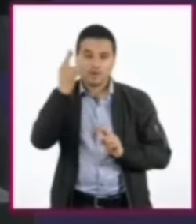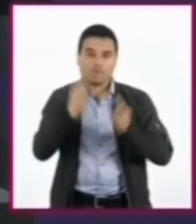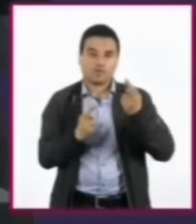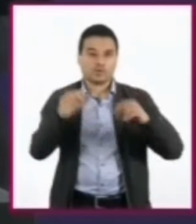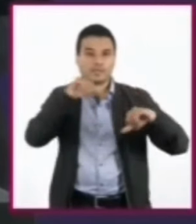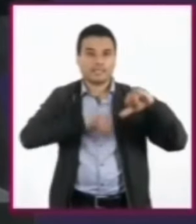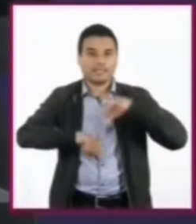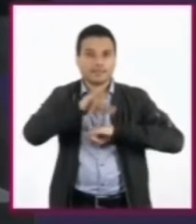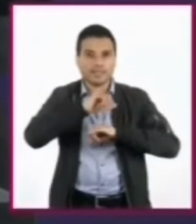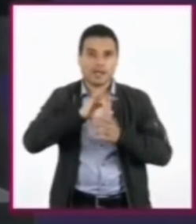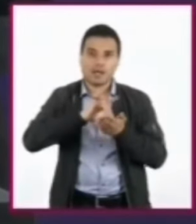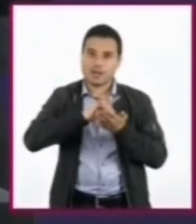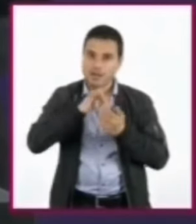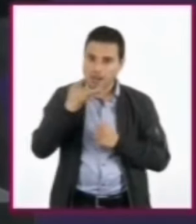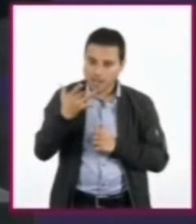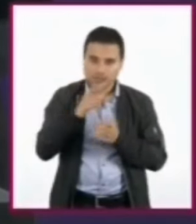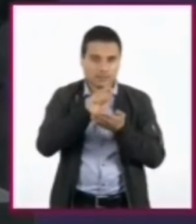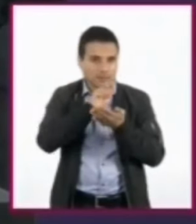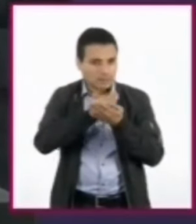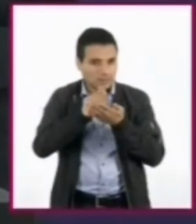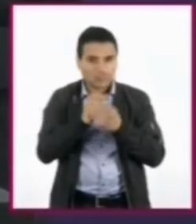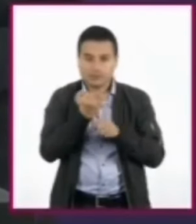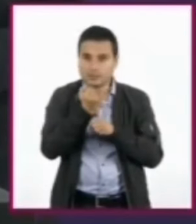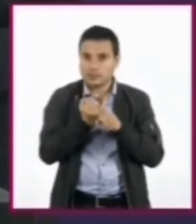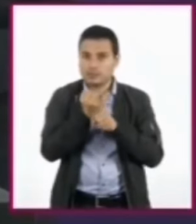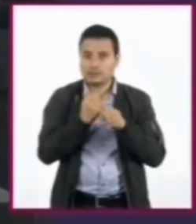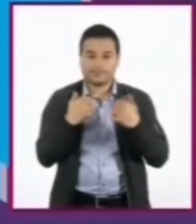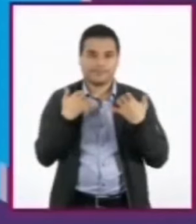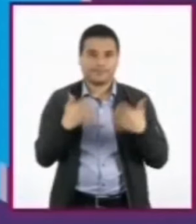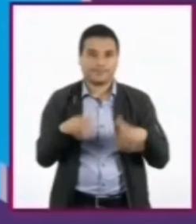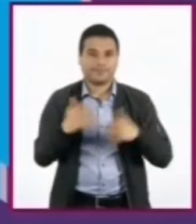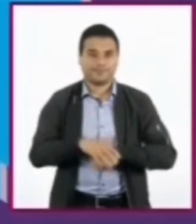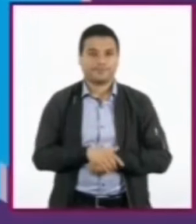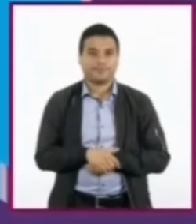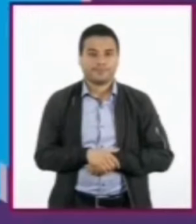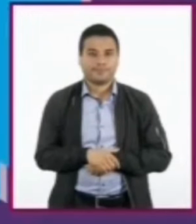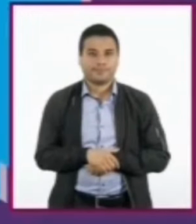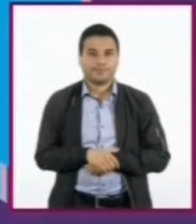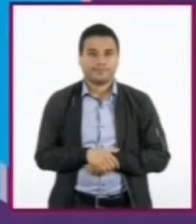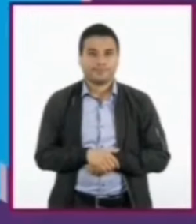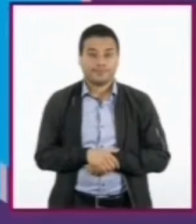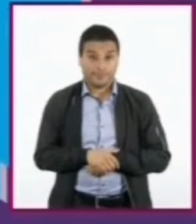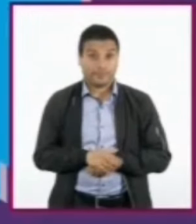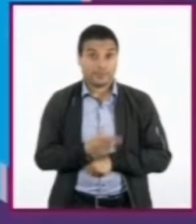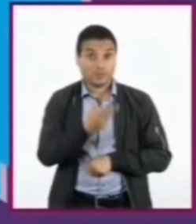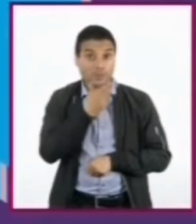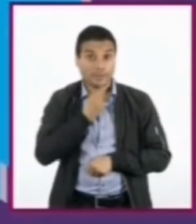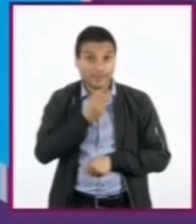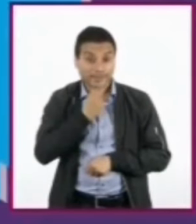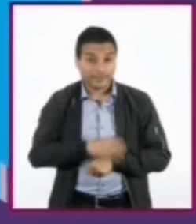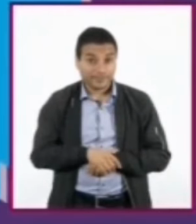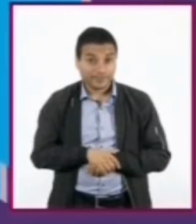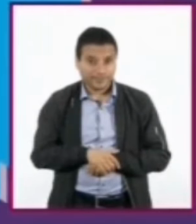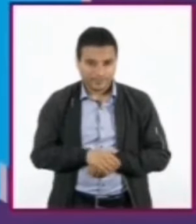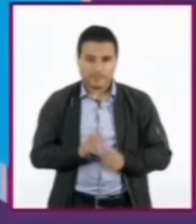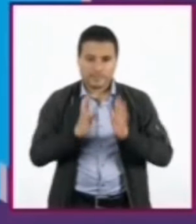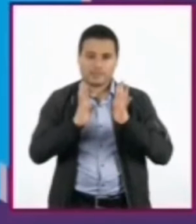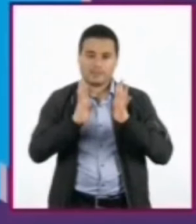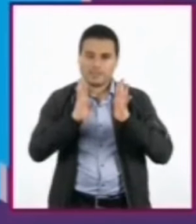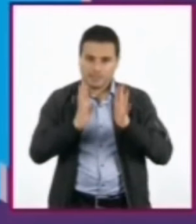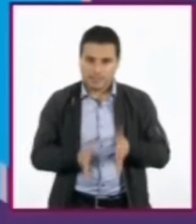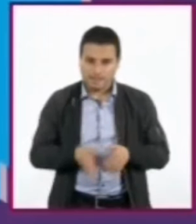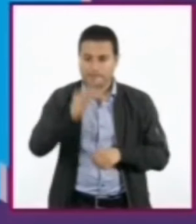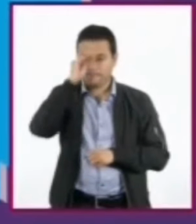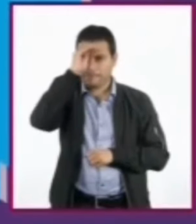a sus aportaciones al conocimiento científico. Consiguió dar una interpretación diferente del